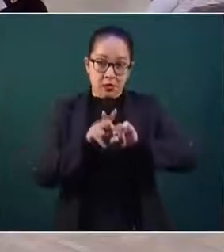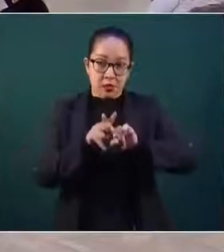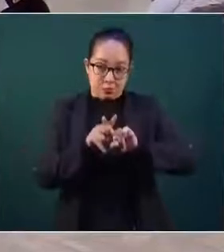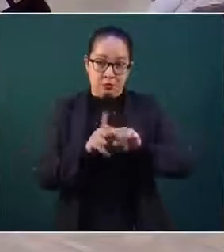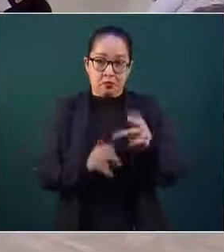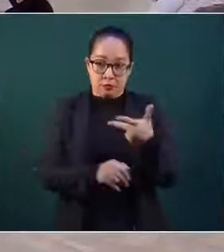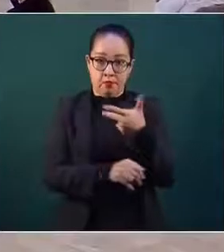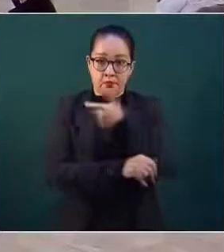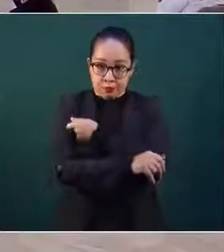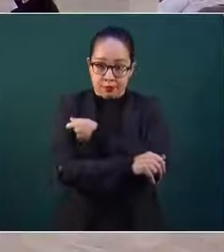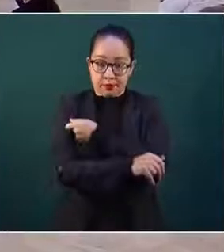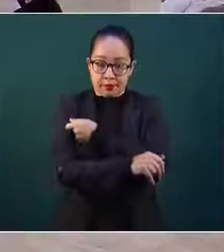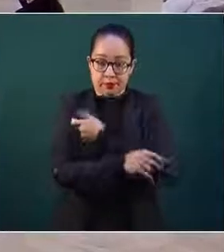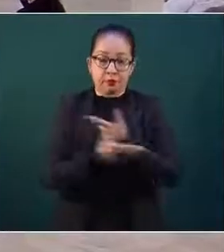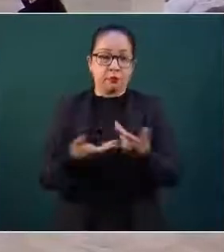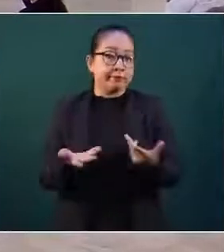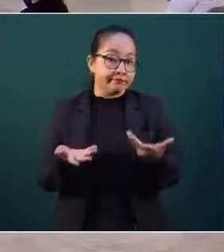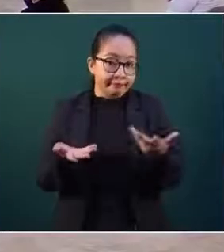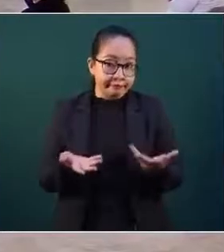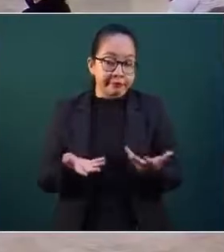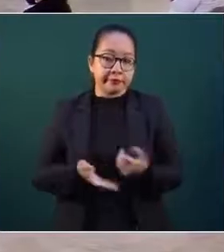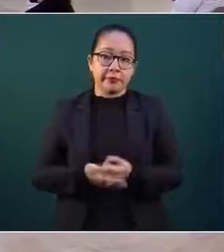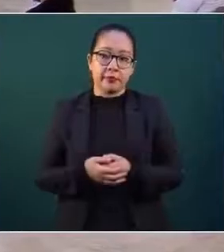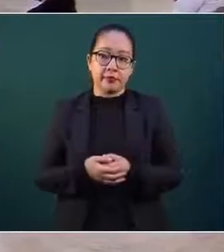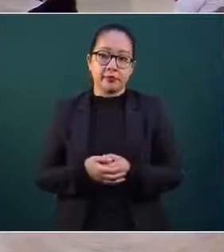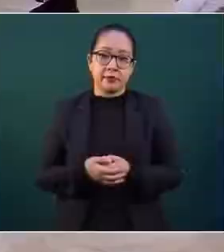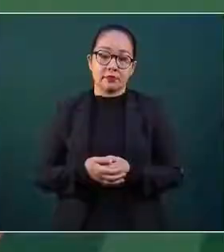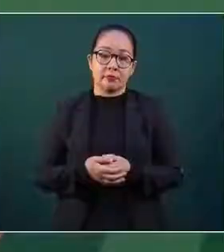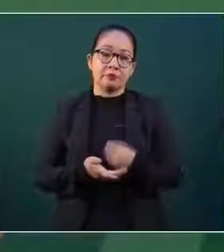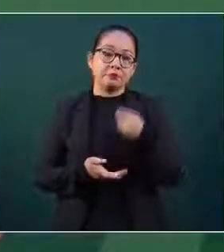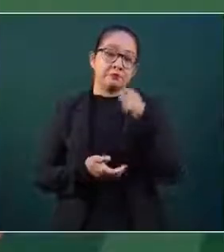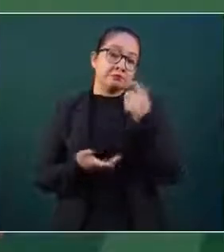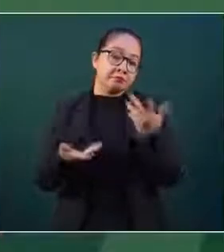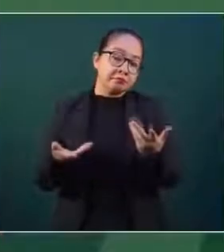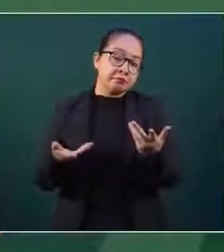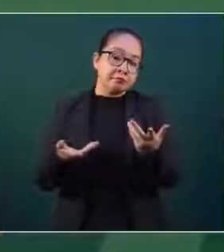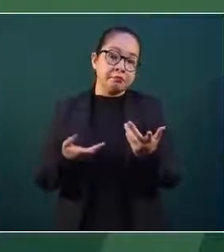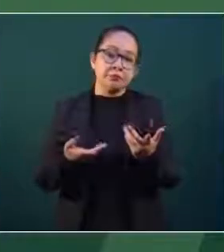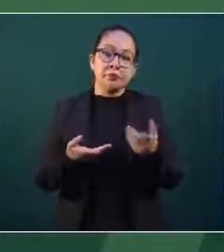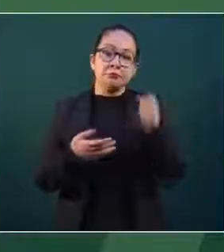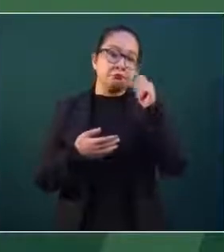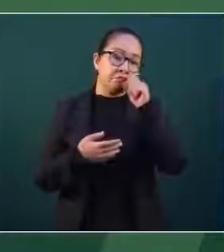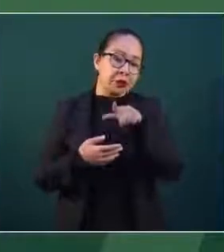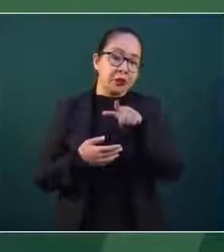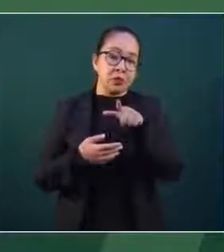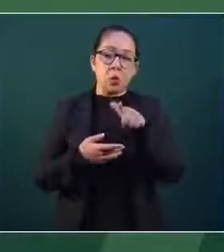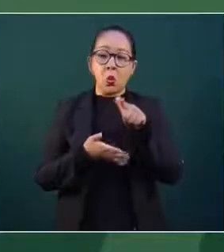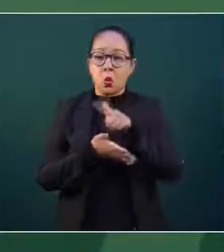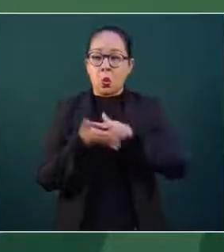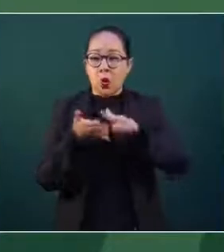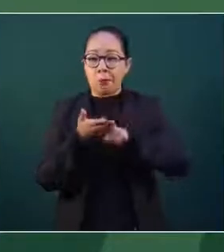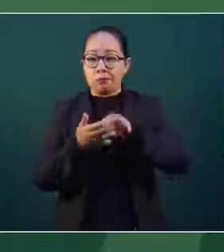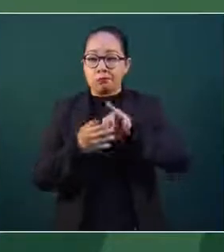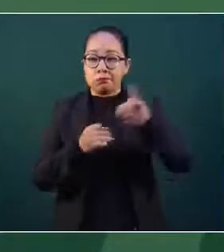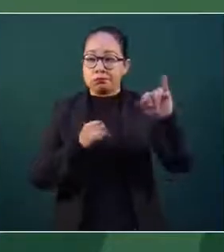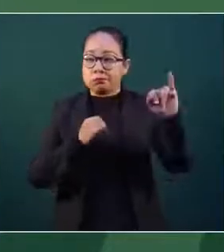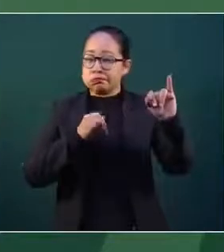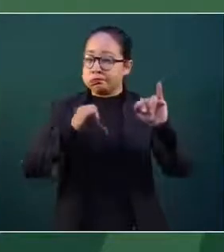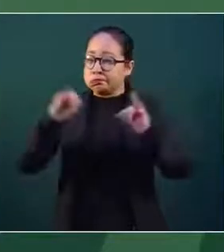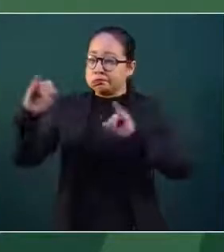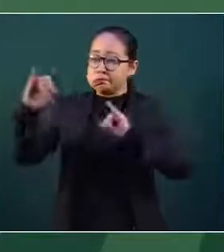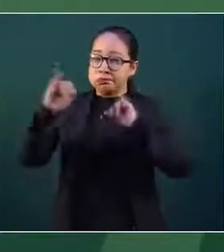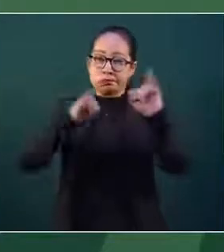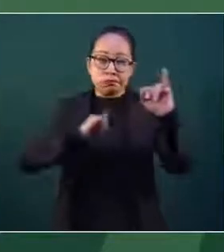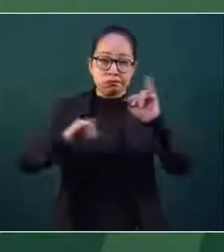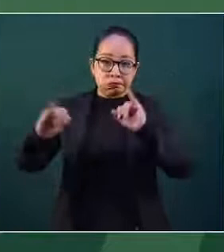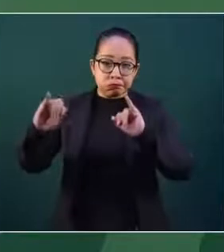vacunación. Y así en los lugares más apartados. Esto con